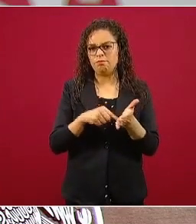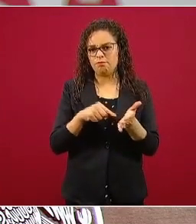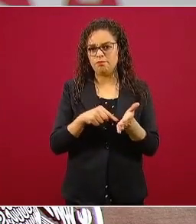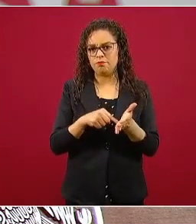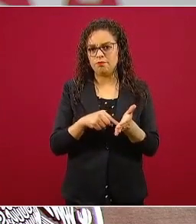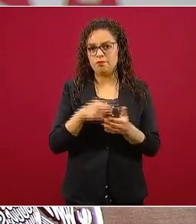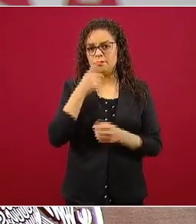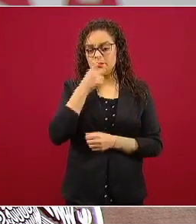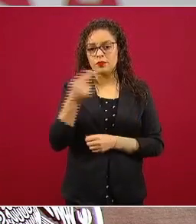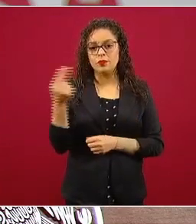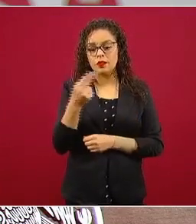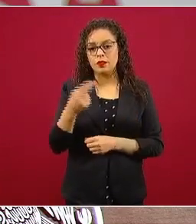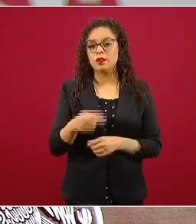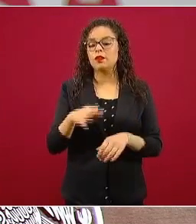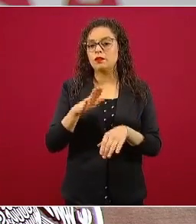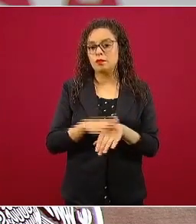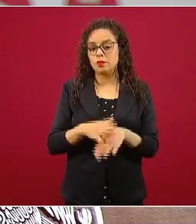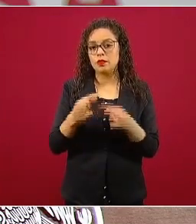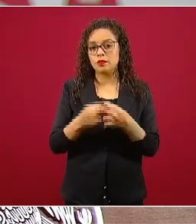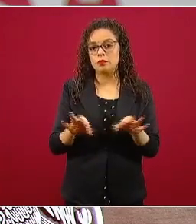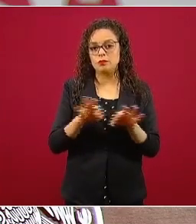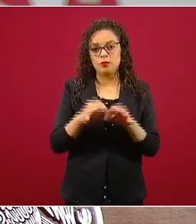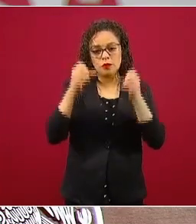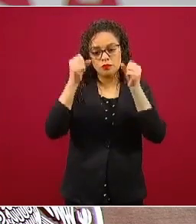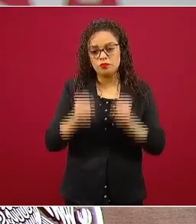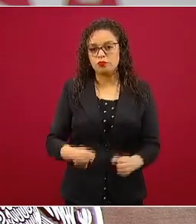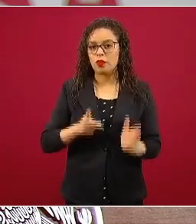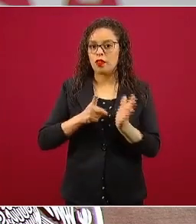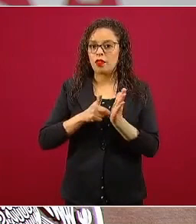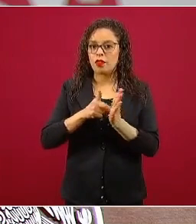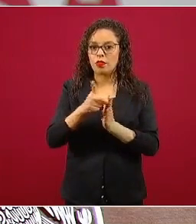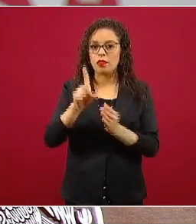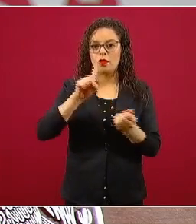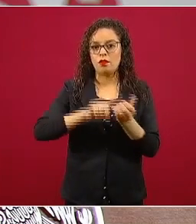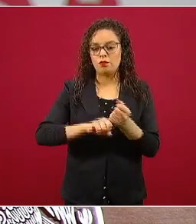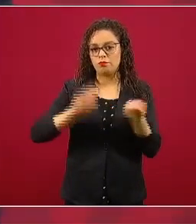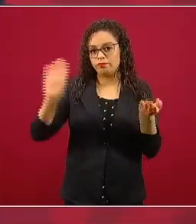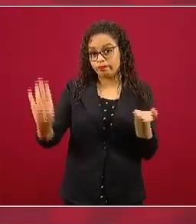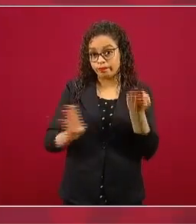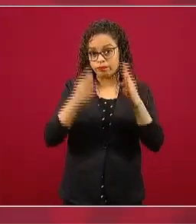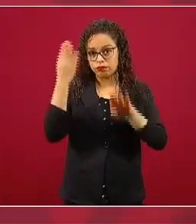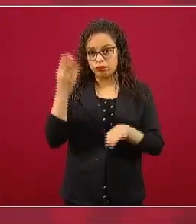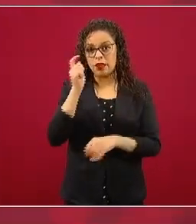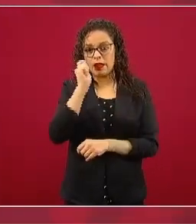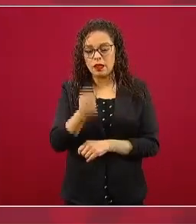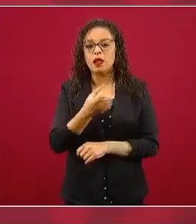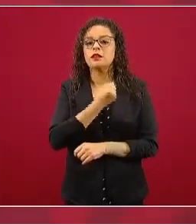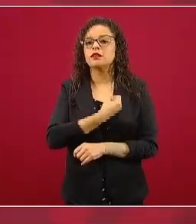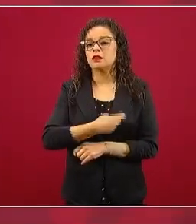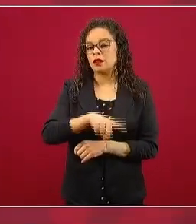de garantizar el derecho universal a la salud,